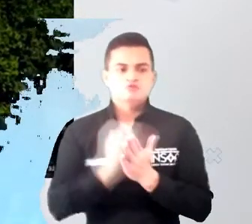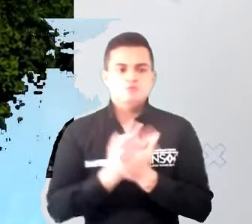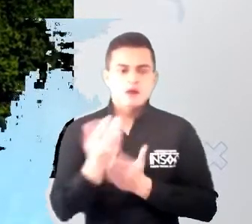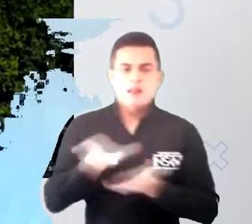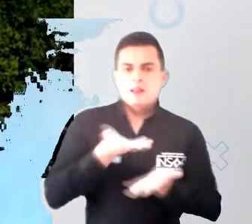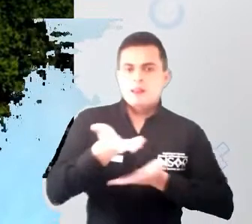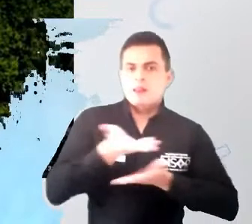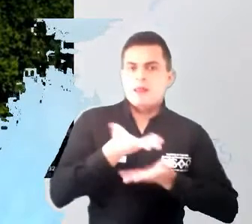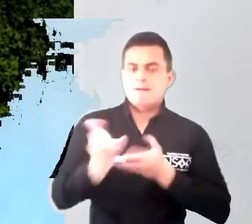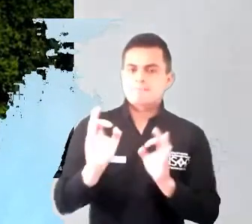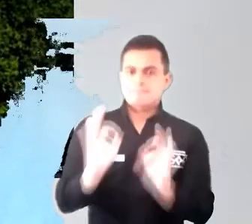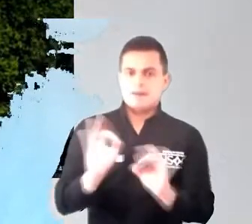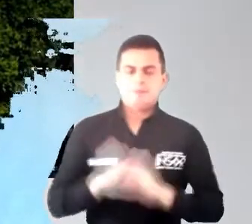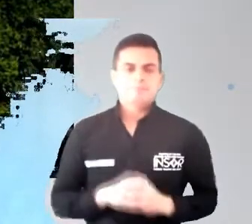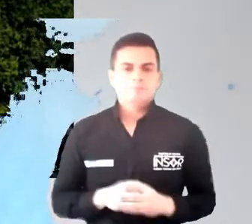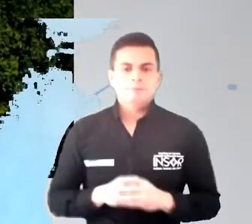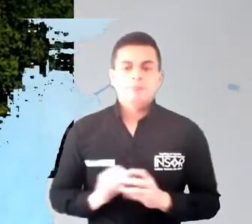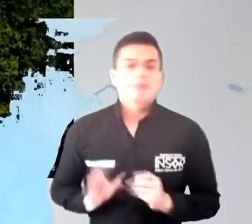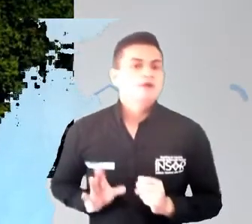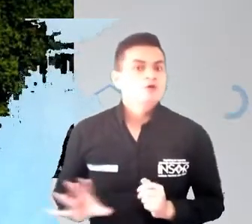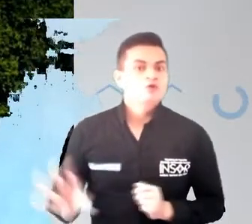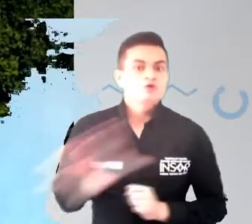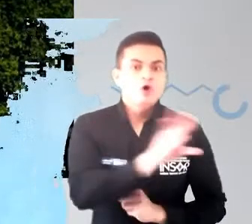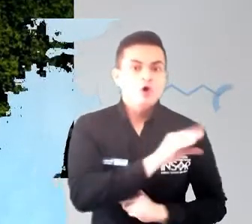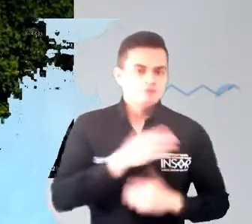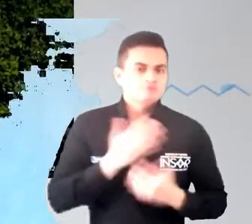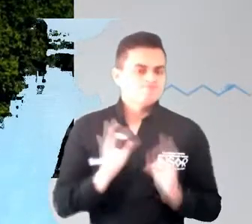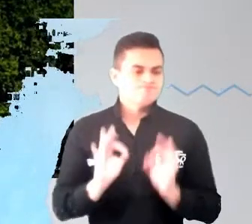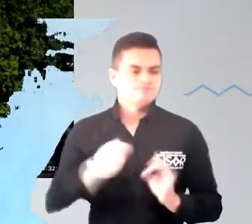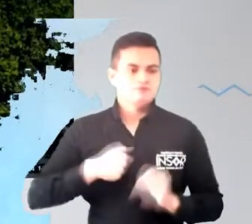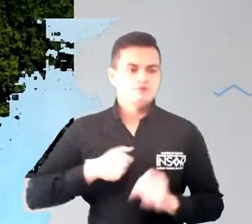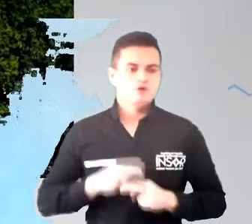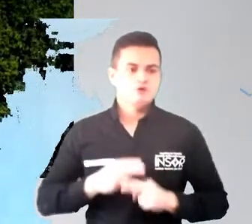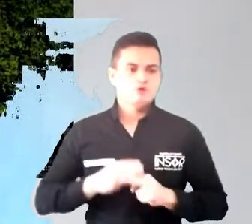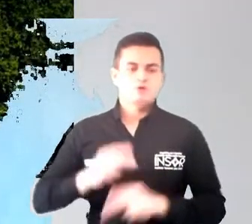con todos. Me llamo Charles Graham.